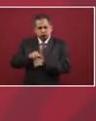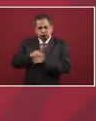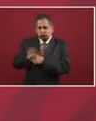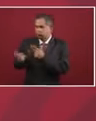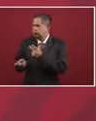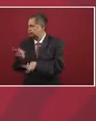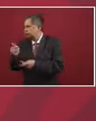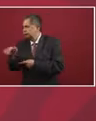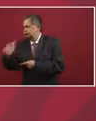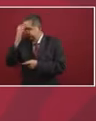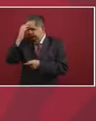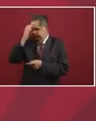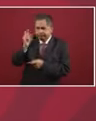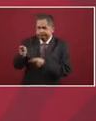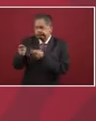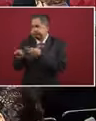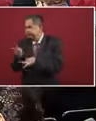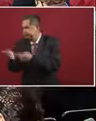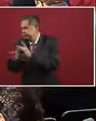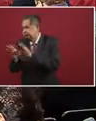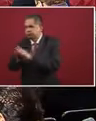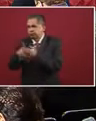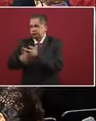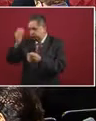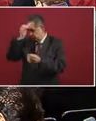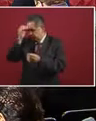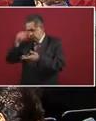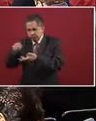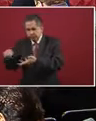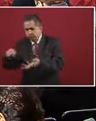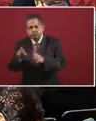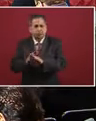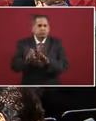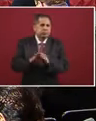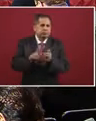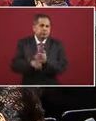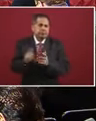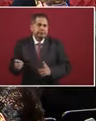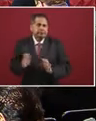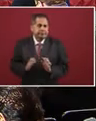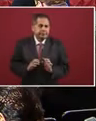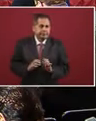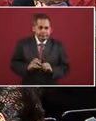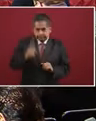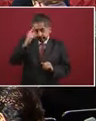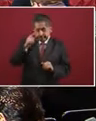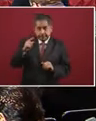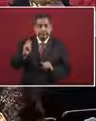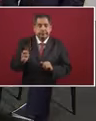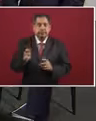conozca cuál es la opinión general, para que no haya